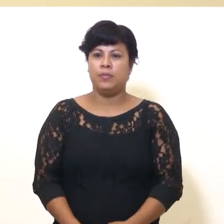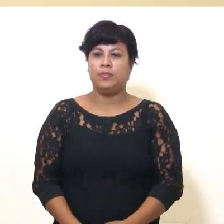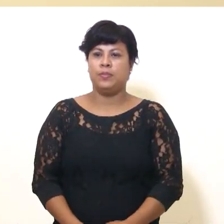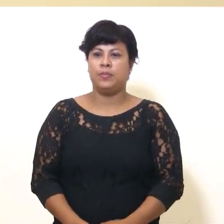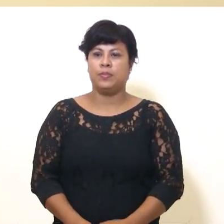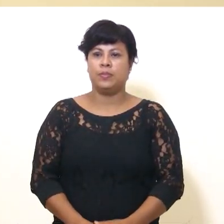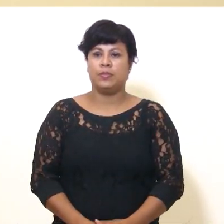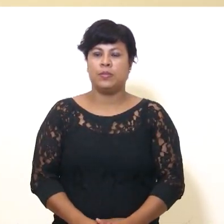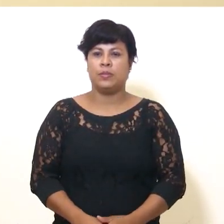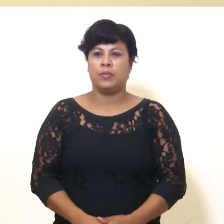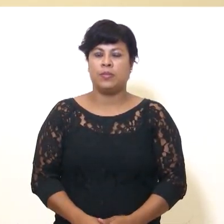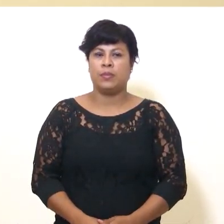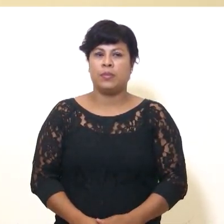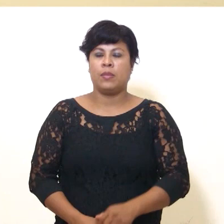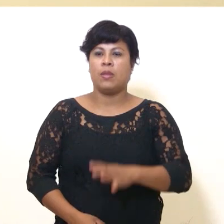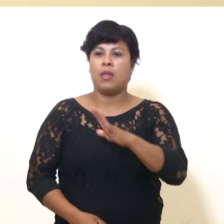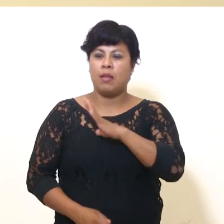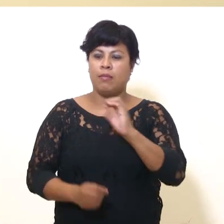Otro globo.